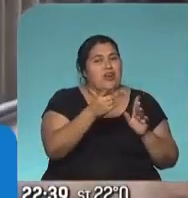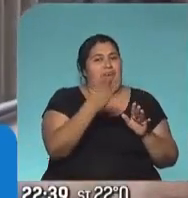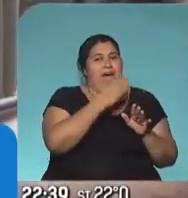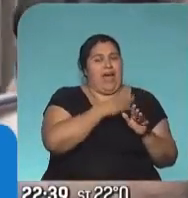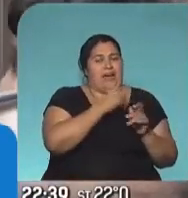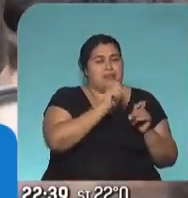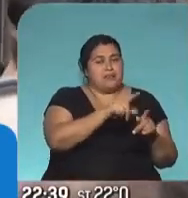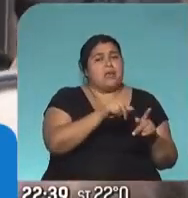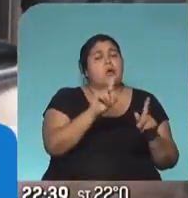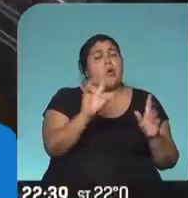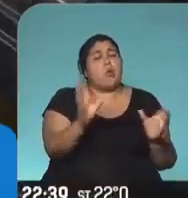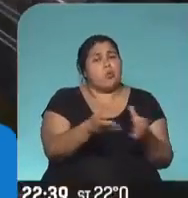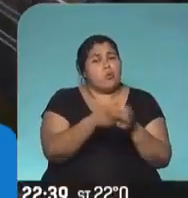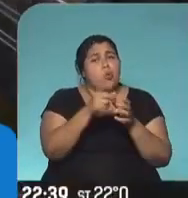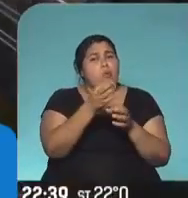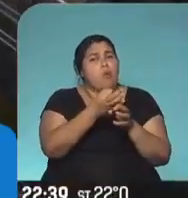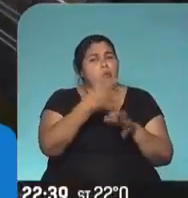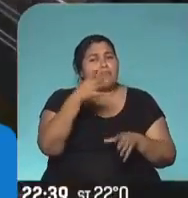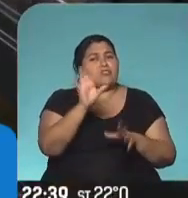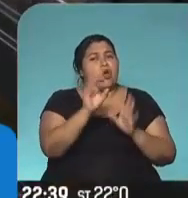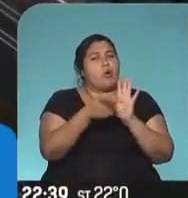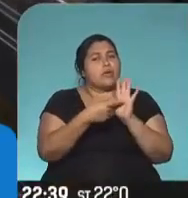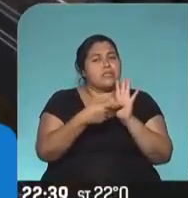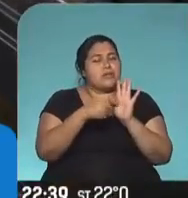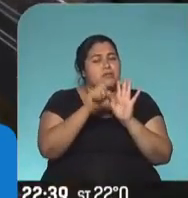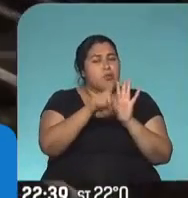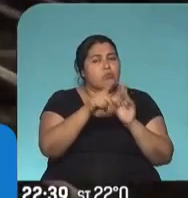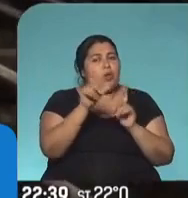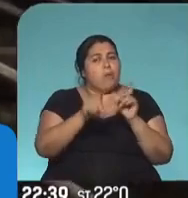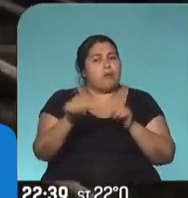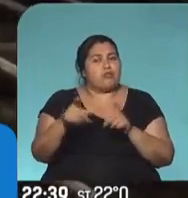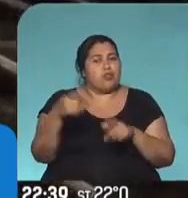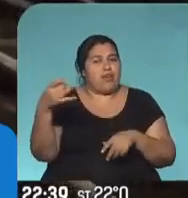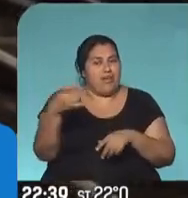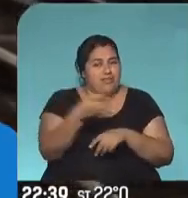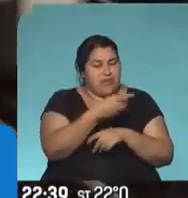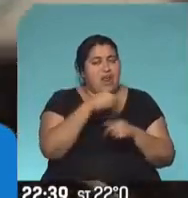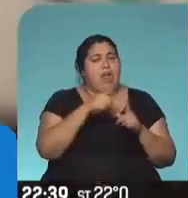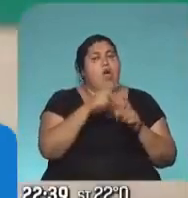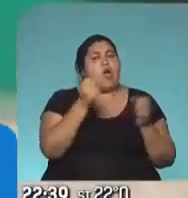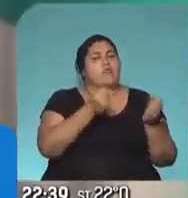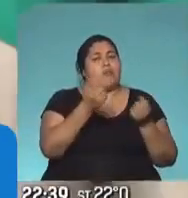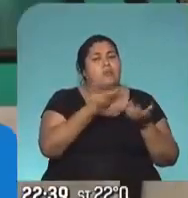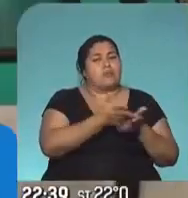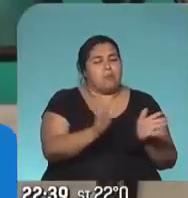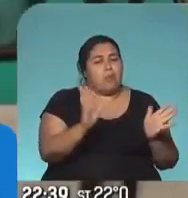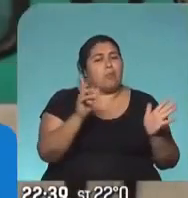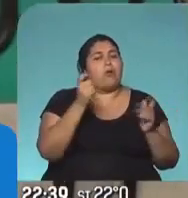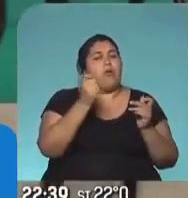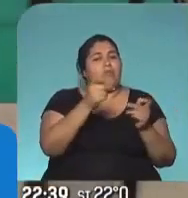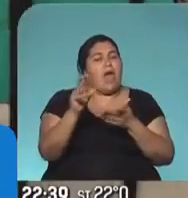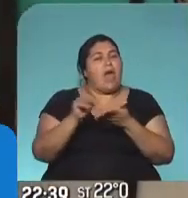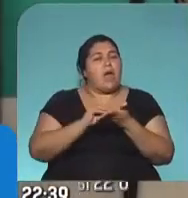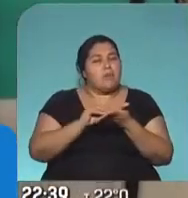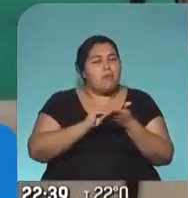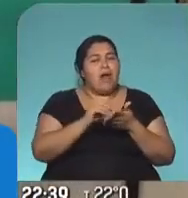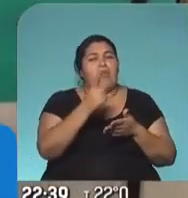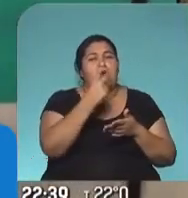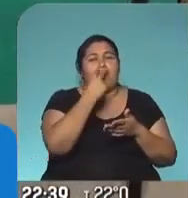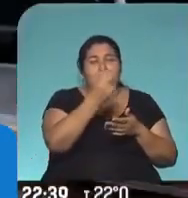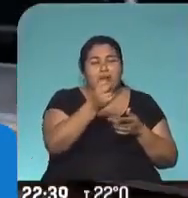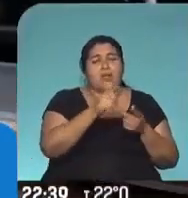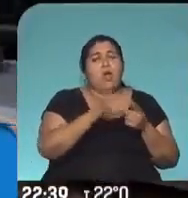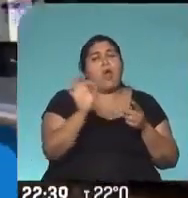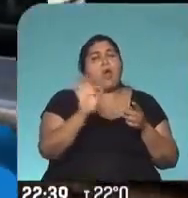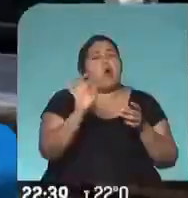sectores organizados por profesión o estatuto, incluidos los trabajadores ferroviarios y del transporte público, los empleados de la industria energética, de la